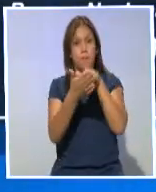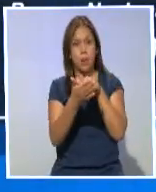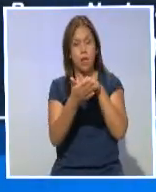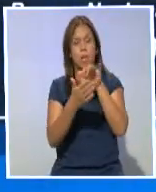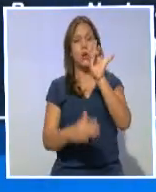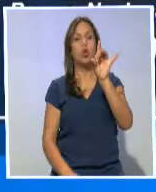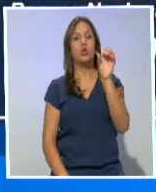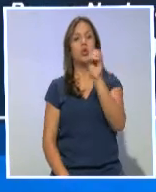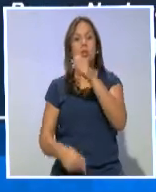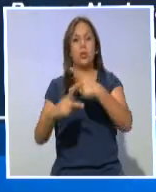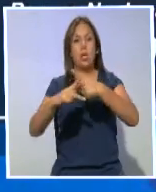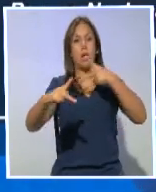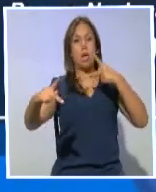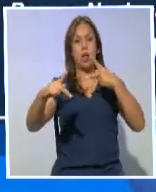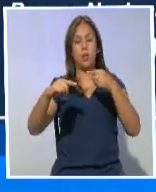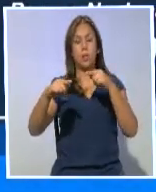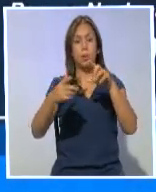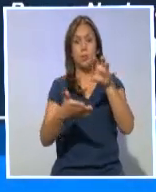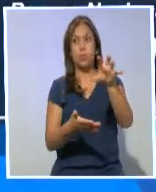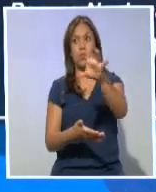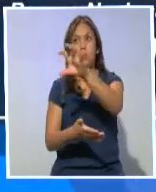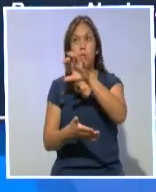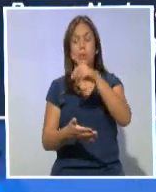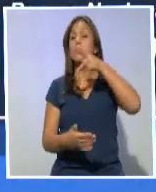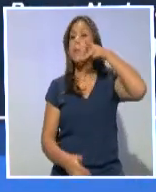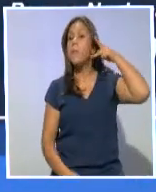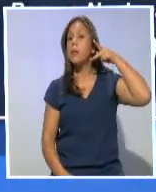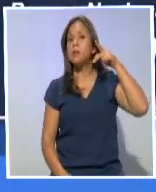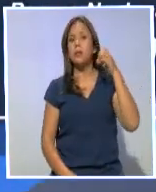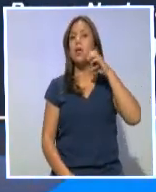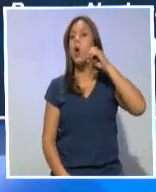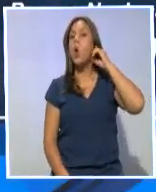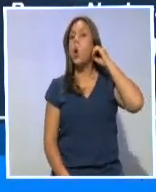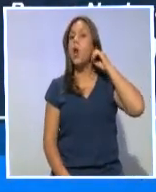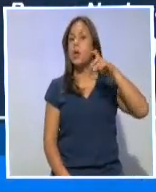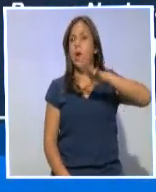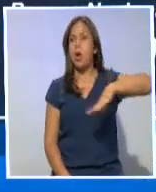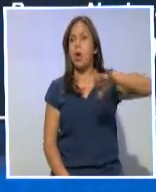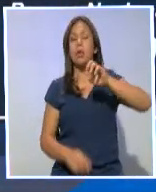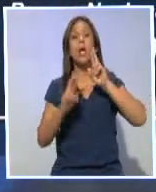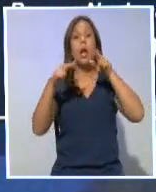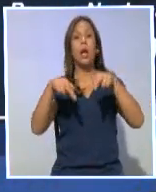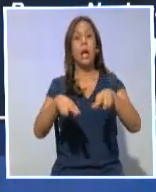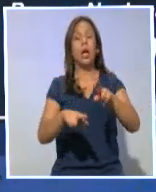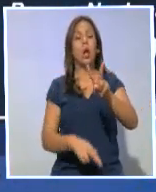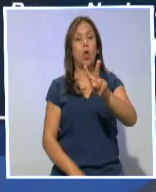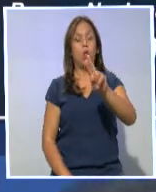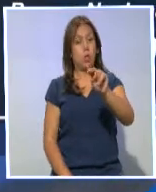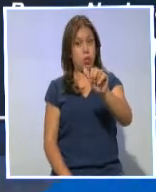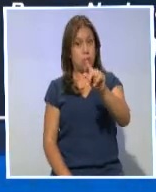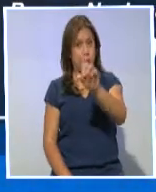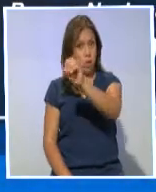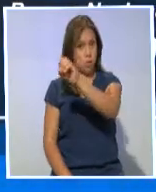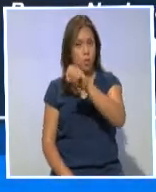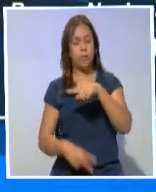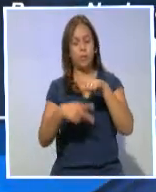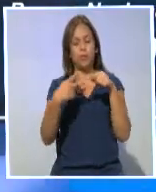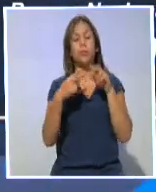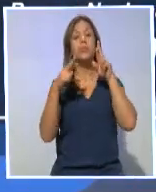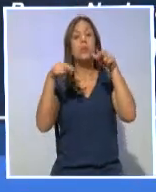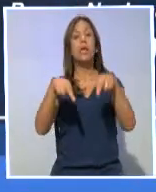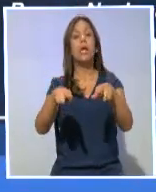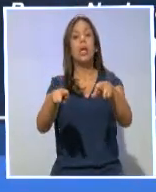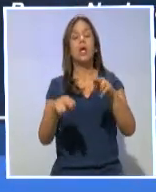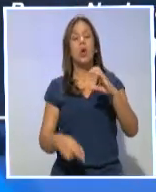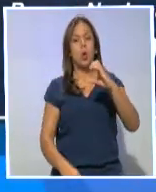kilómetros cuadrados en las provincias de Pastaza y Orellana, entre el río Napo y el río Curaray, en plena